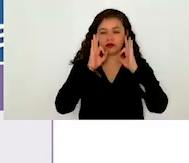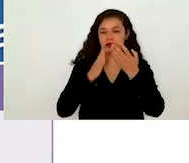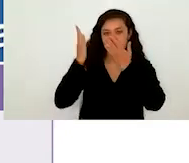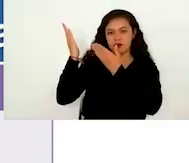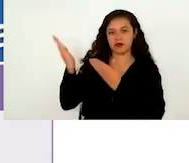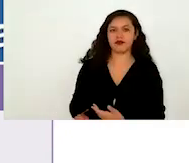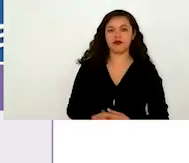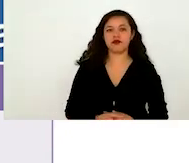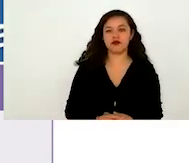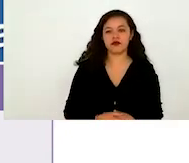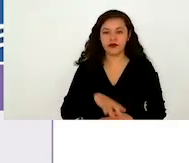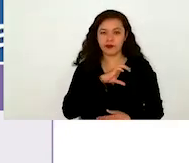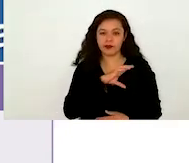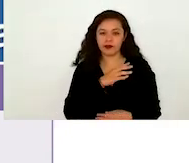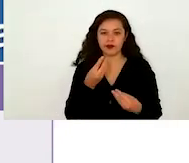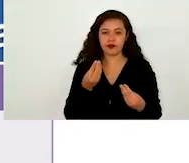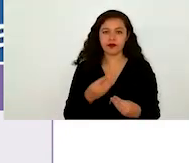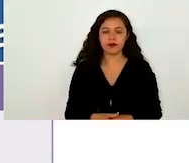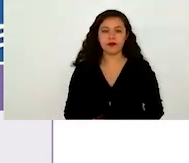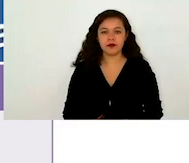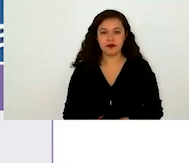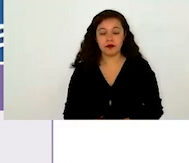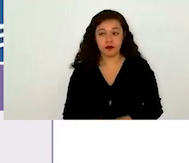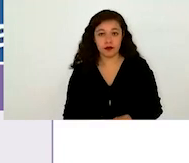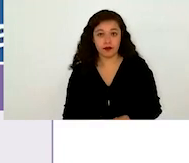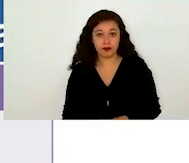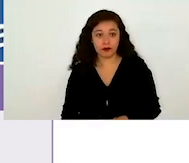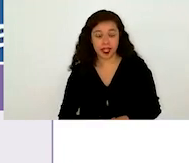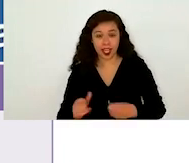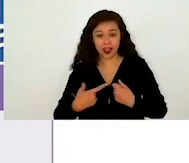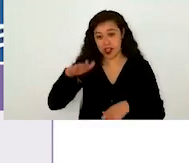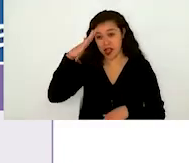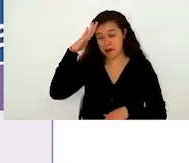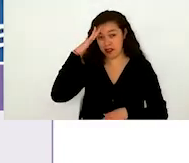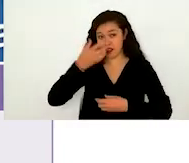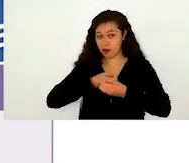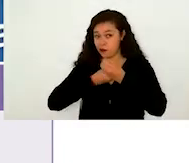quiero mucho están transmitiendo lo que ustedes están pensando